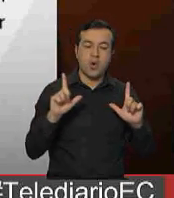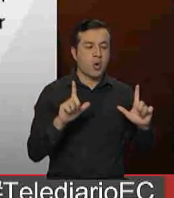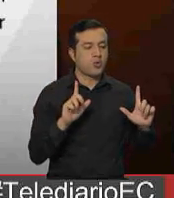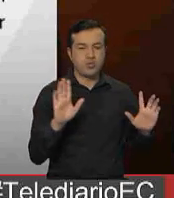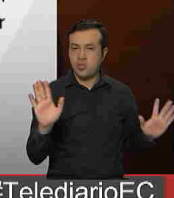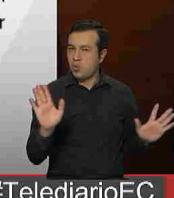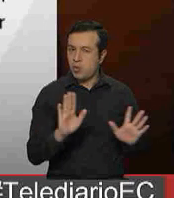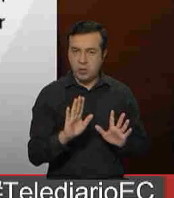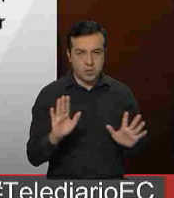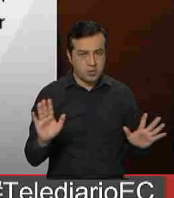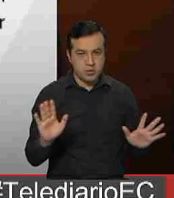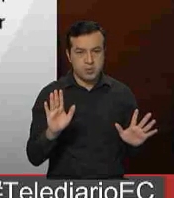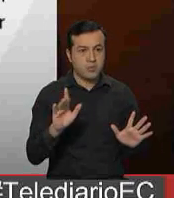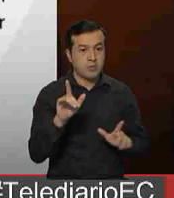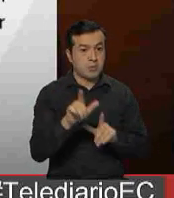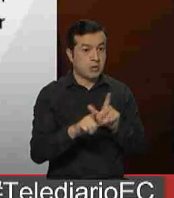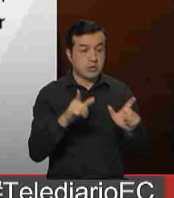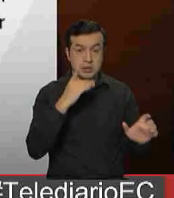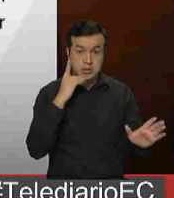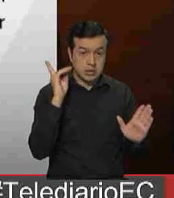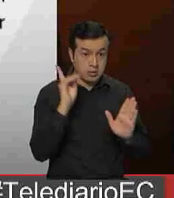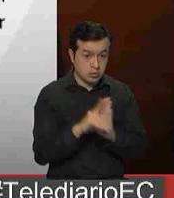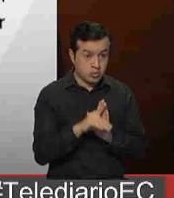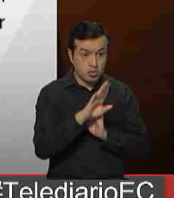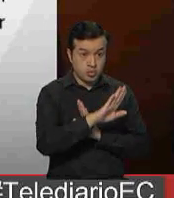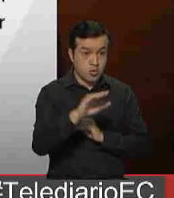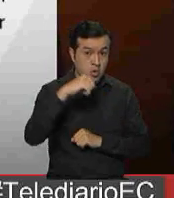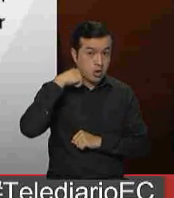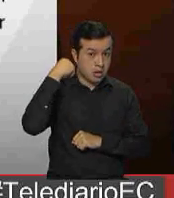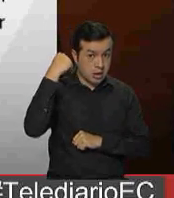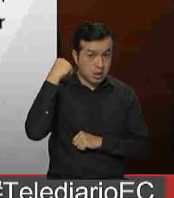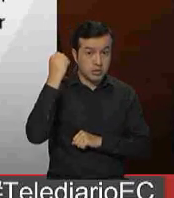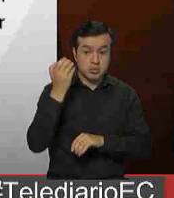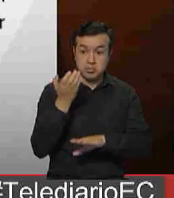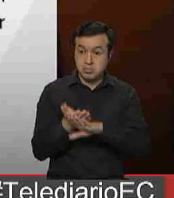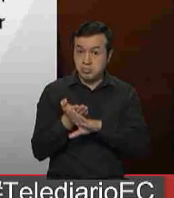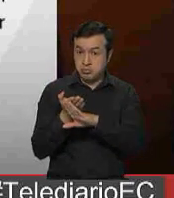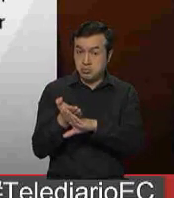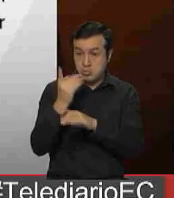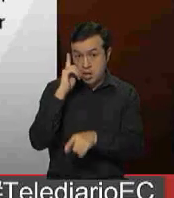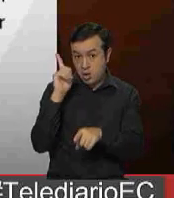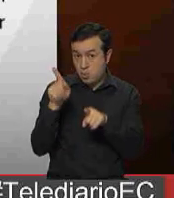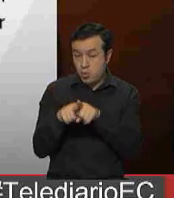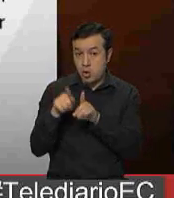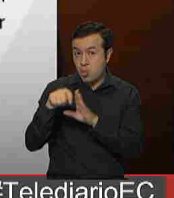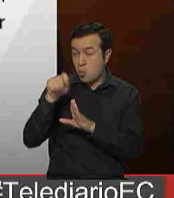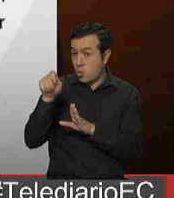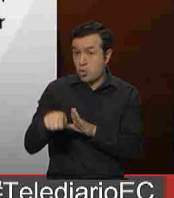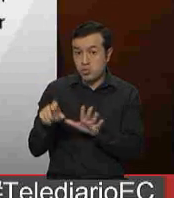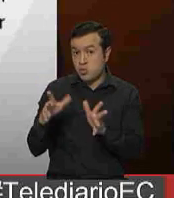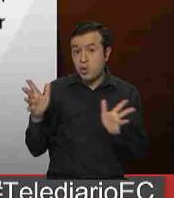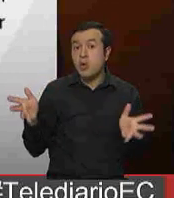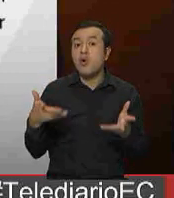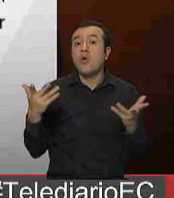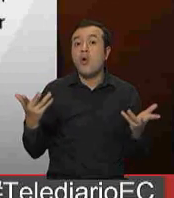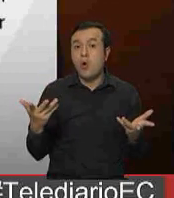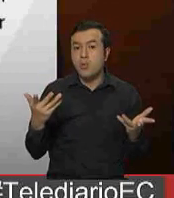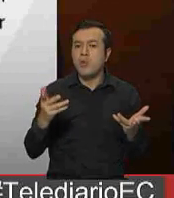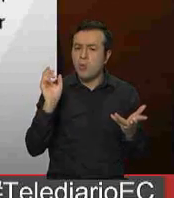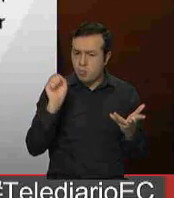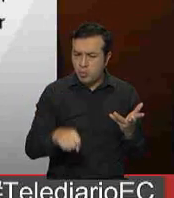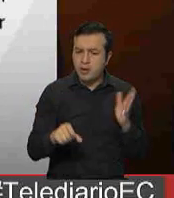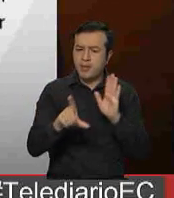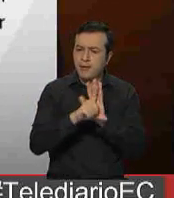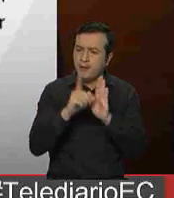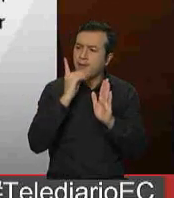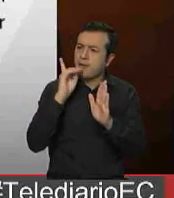sujetos procesales, acusación y defensa, tienen el derecho de disentir a la decisión judicial a través de los mecanismos de